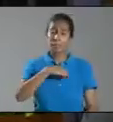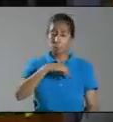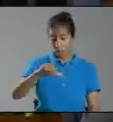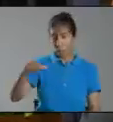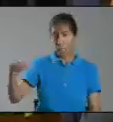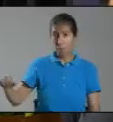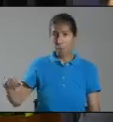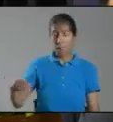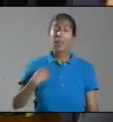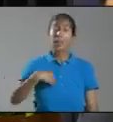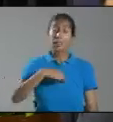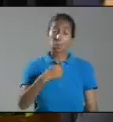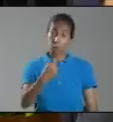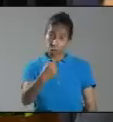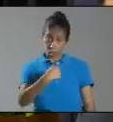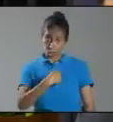yo,